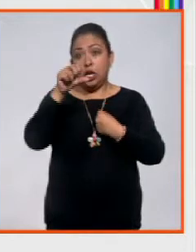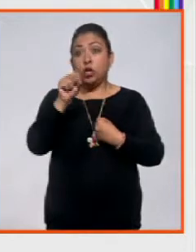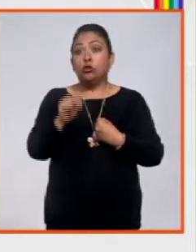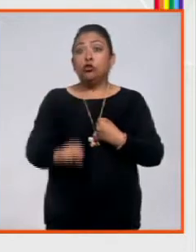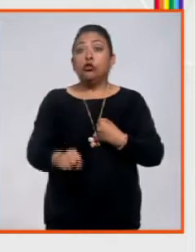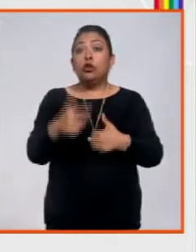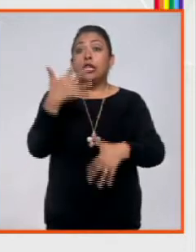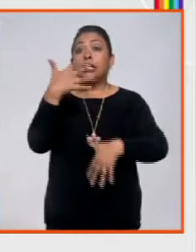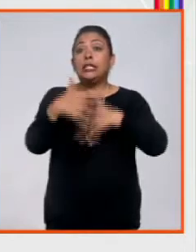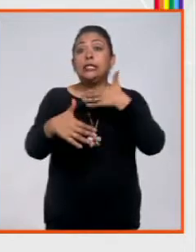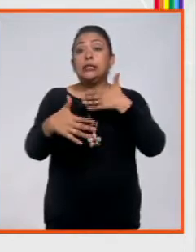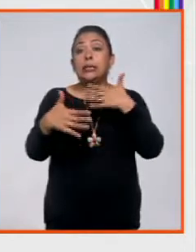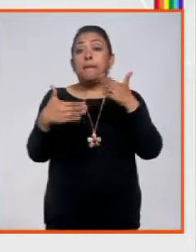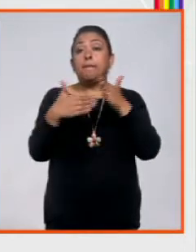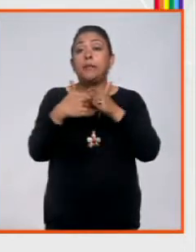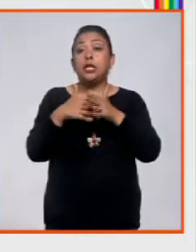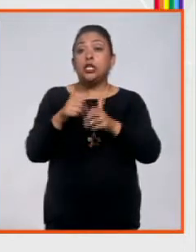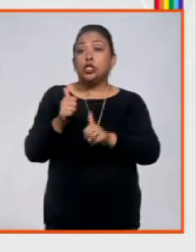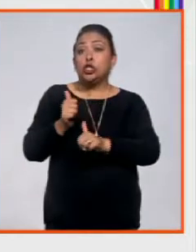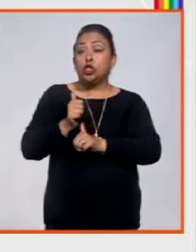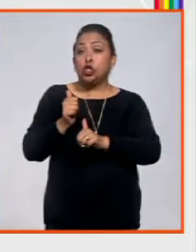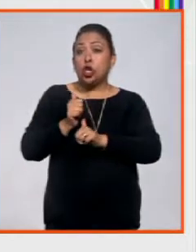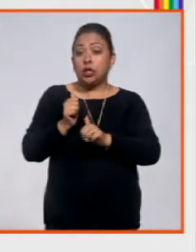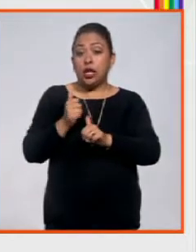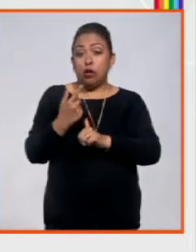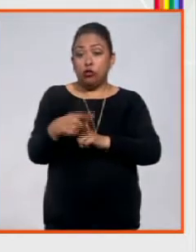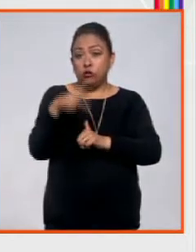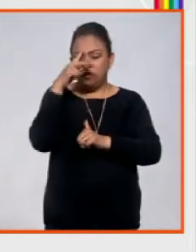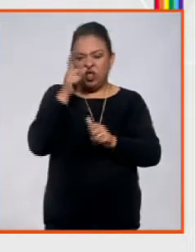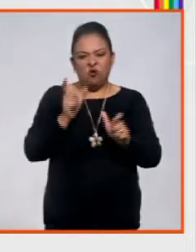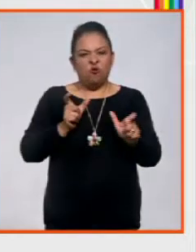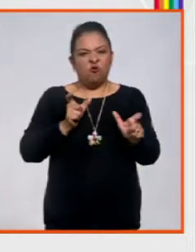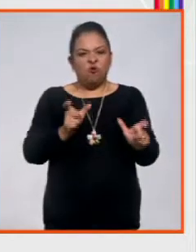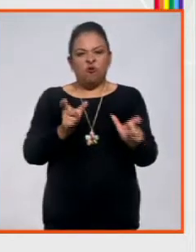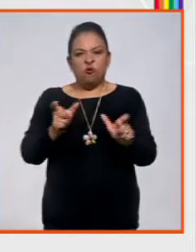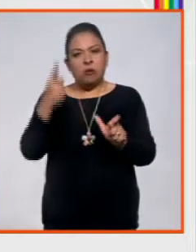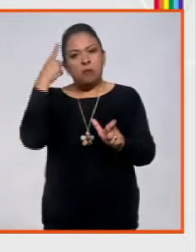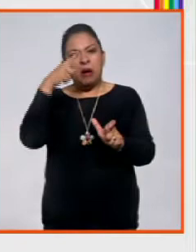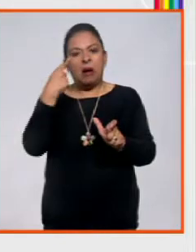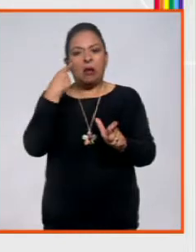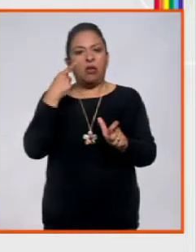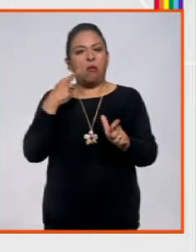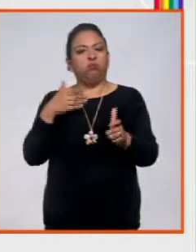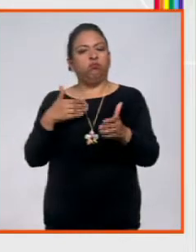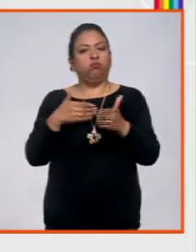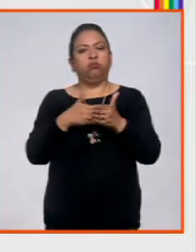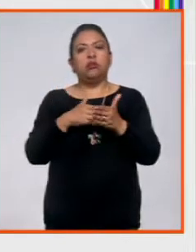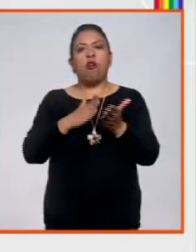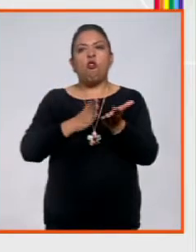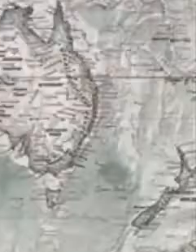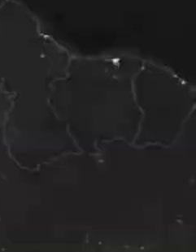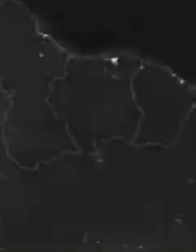15.000 soldados mexicanos blindan las fronteras para hacer frente al flujo migratorio